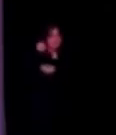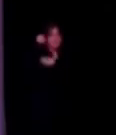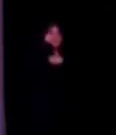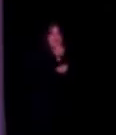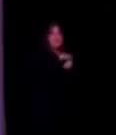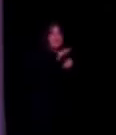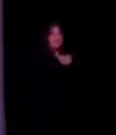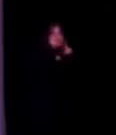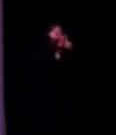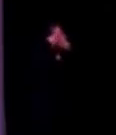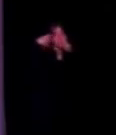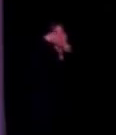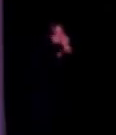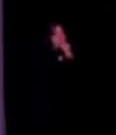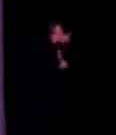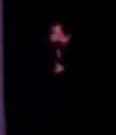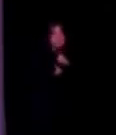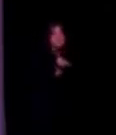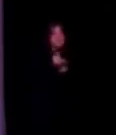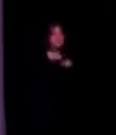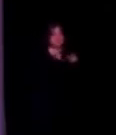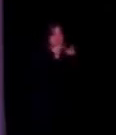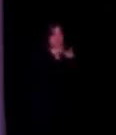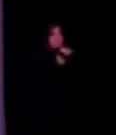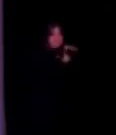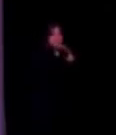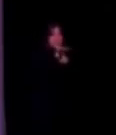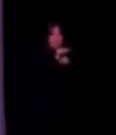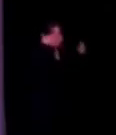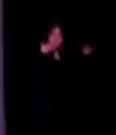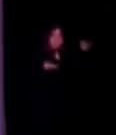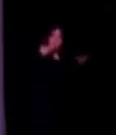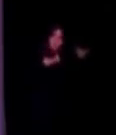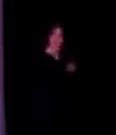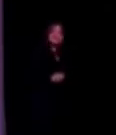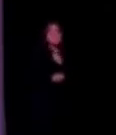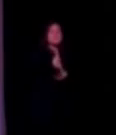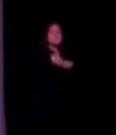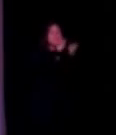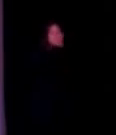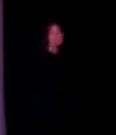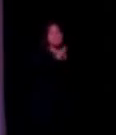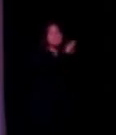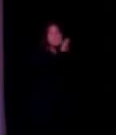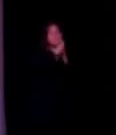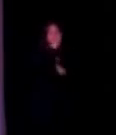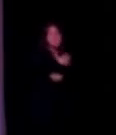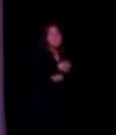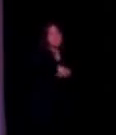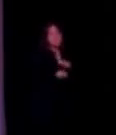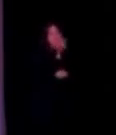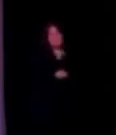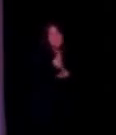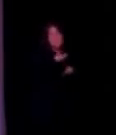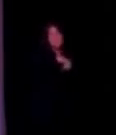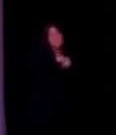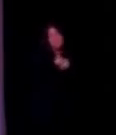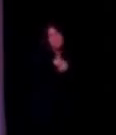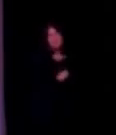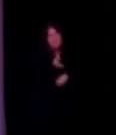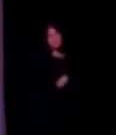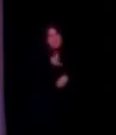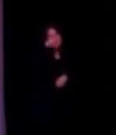convivencia justos y contribuyendo a la riqueza humana y contribuyendo a la transformación hacia una sociedad de excelencia moral. Eso me parece que